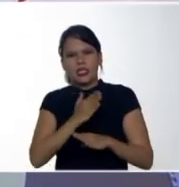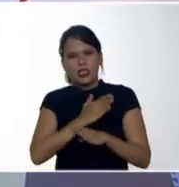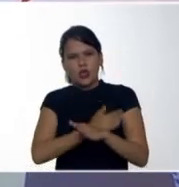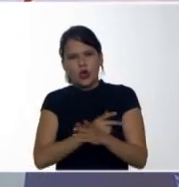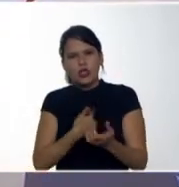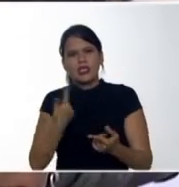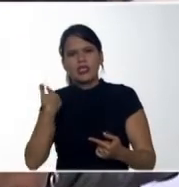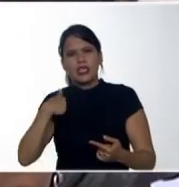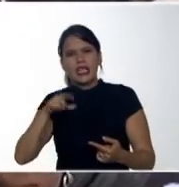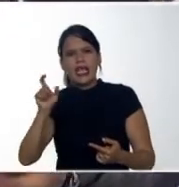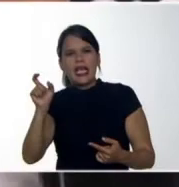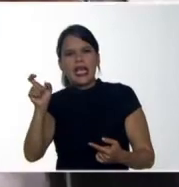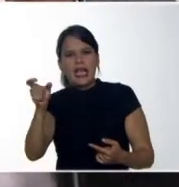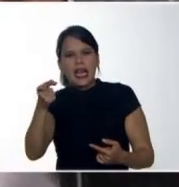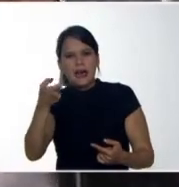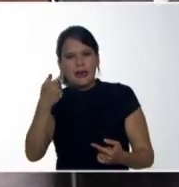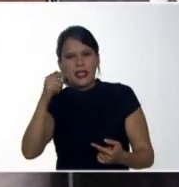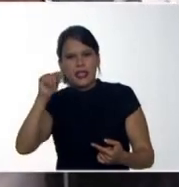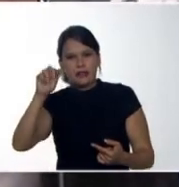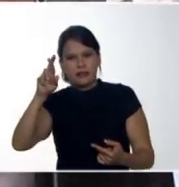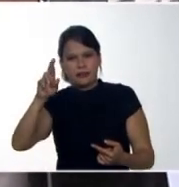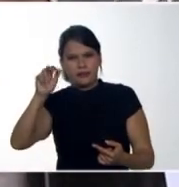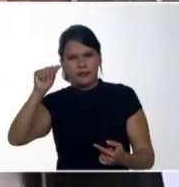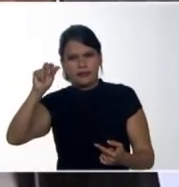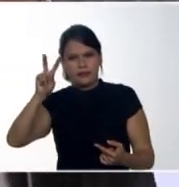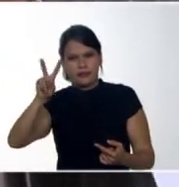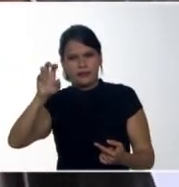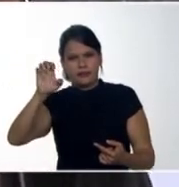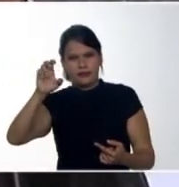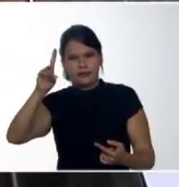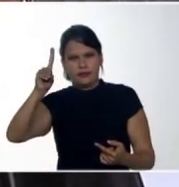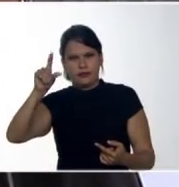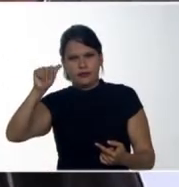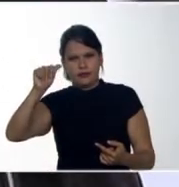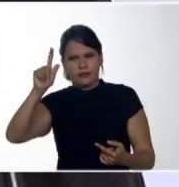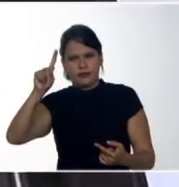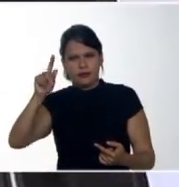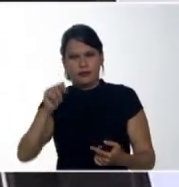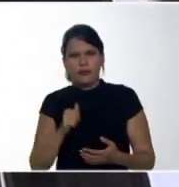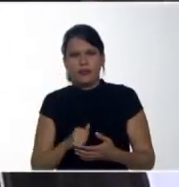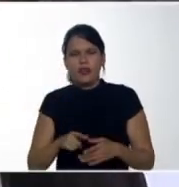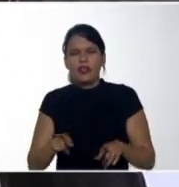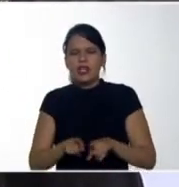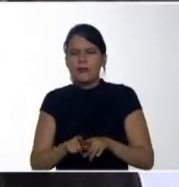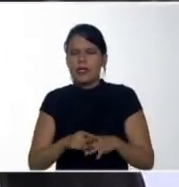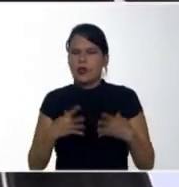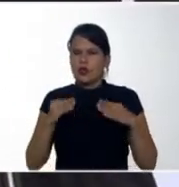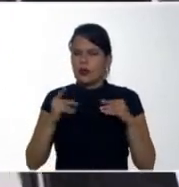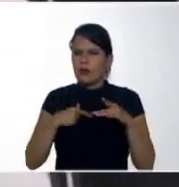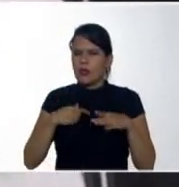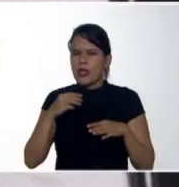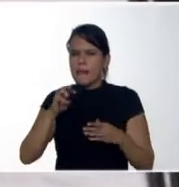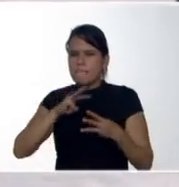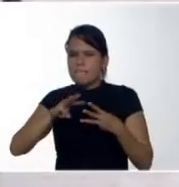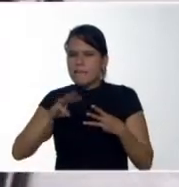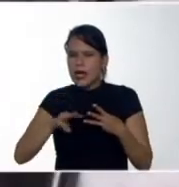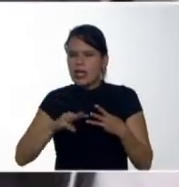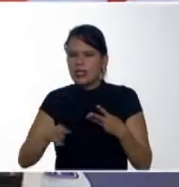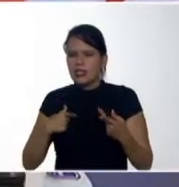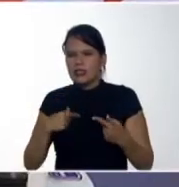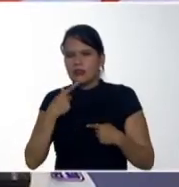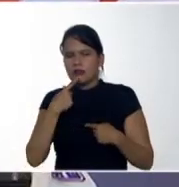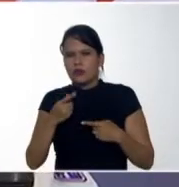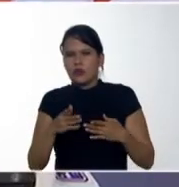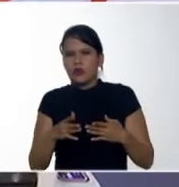segundo al cuadrado. Cuando hablamos también de masa, no solamente nos referimos a nuestro planeta Tierra o los cuerpos celestes, también